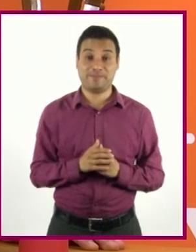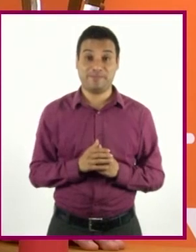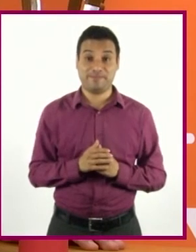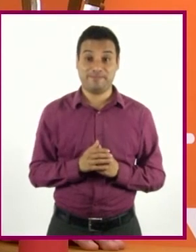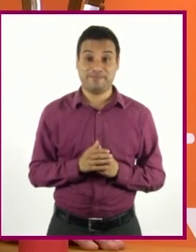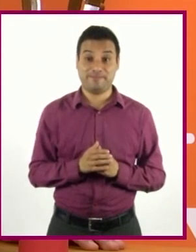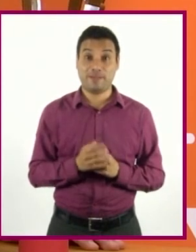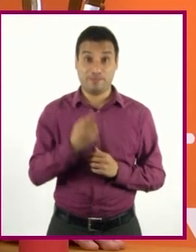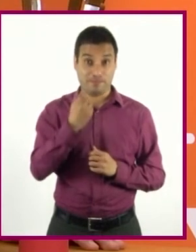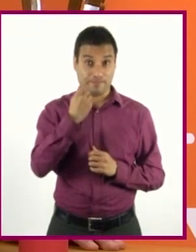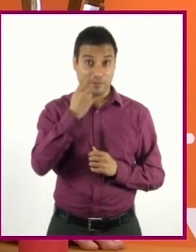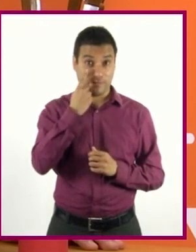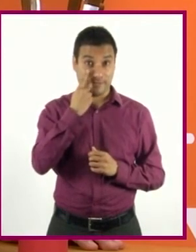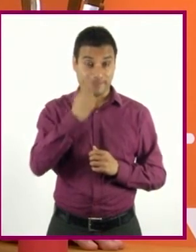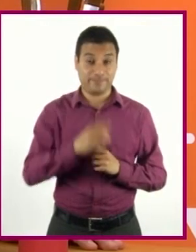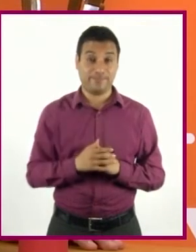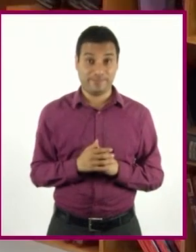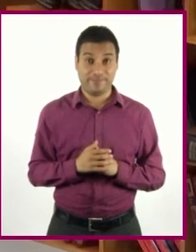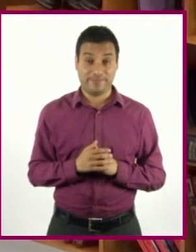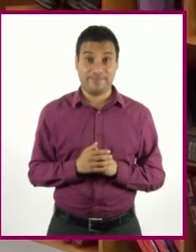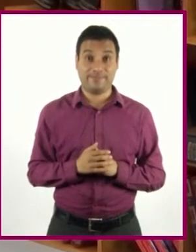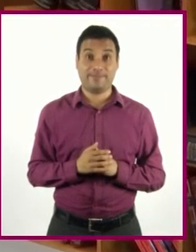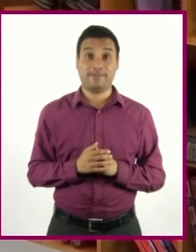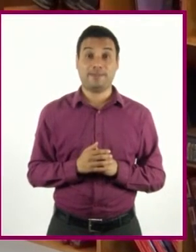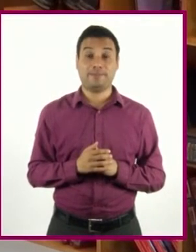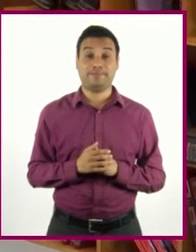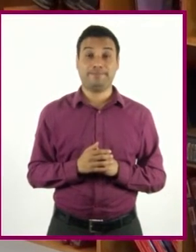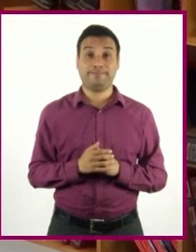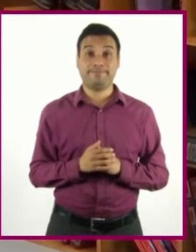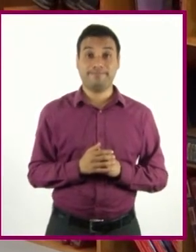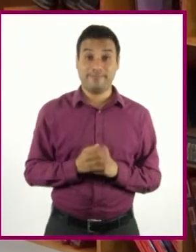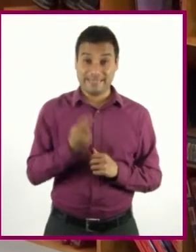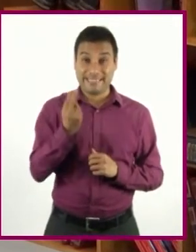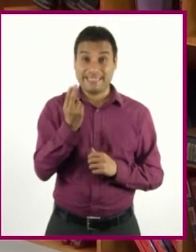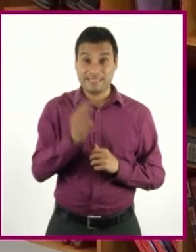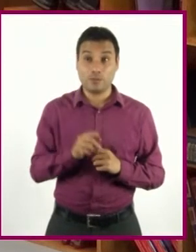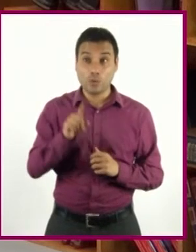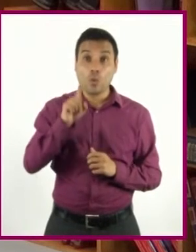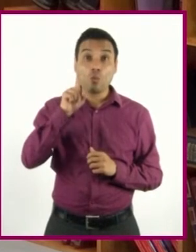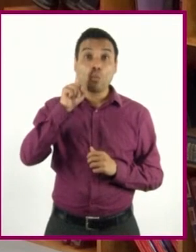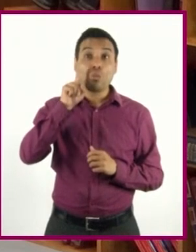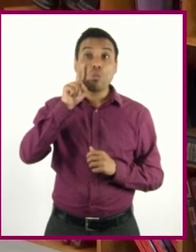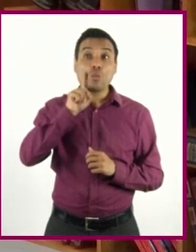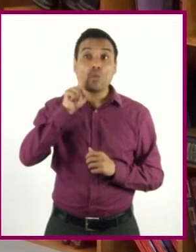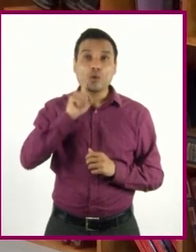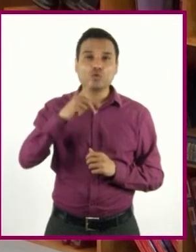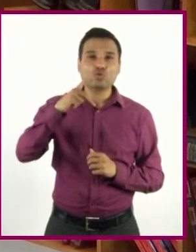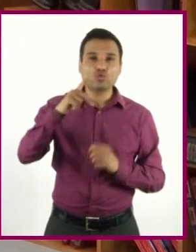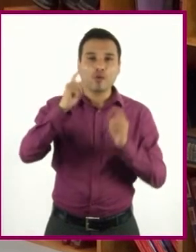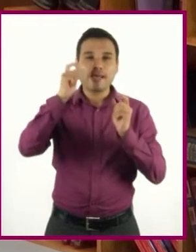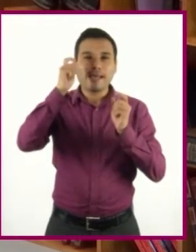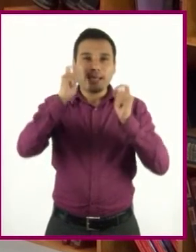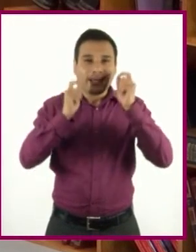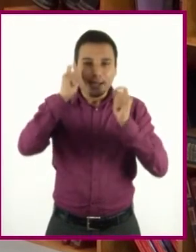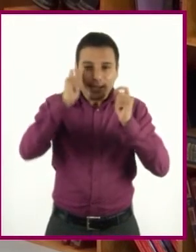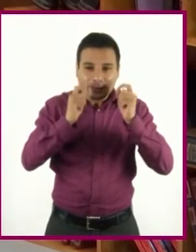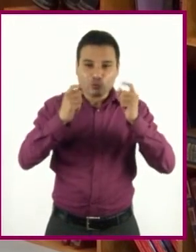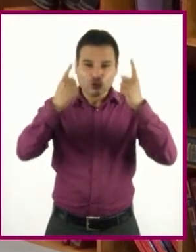pon mucha atención para lograr escuchar los latidos de su corazón.